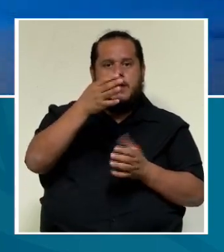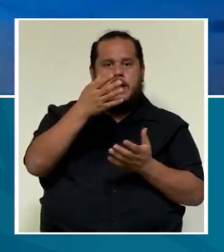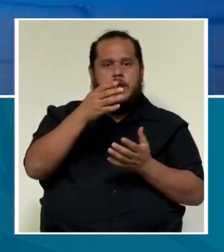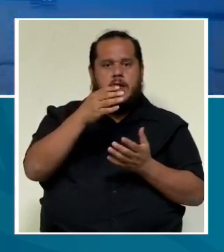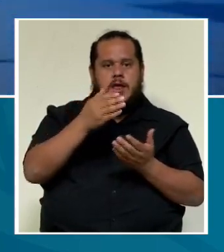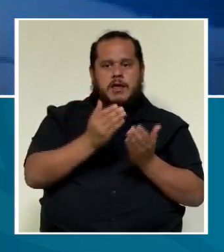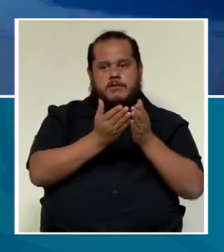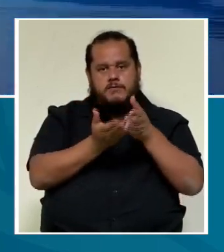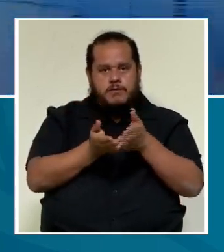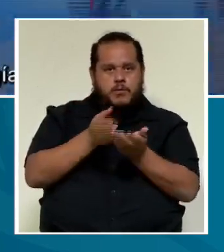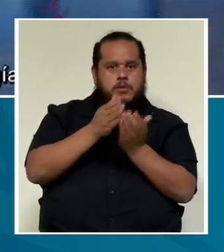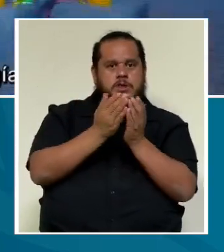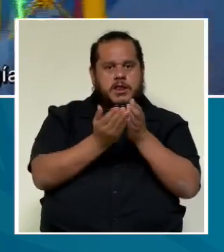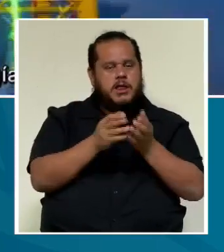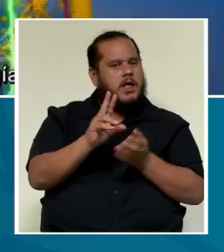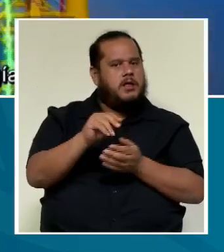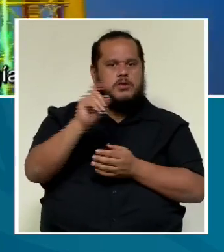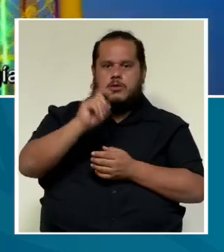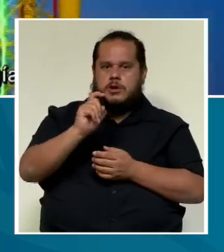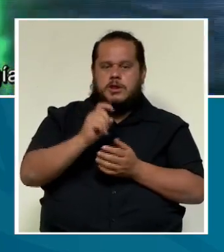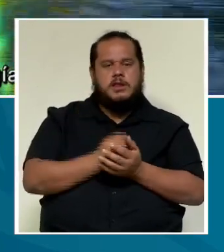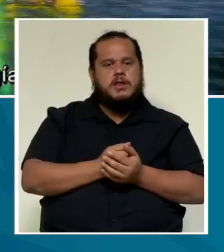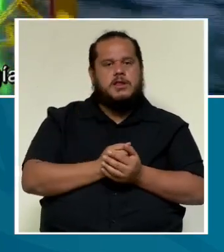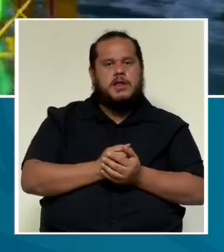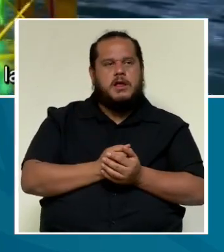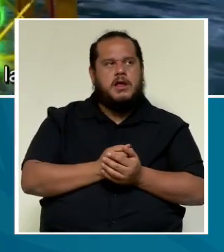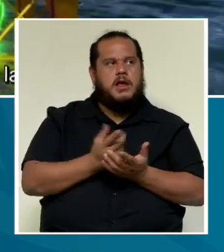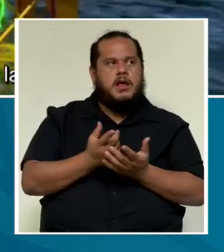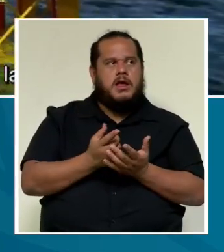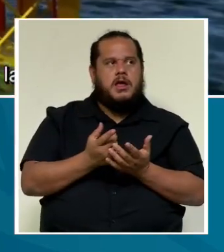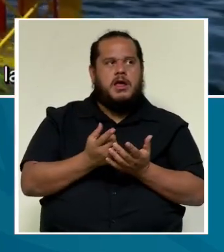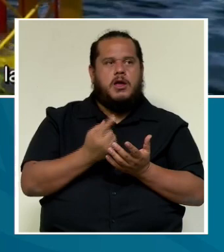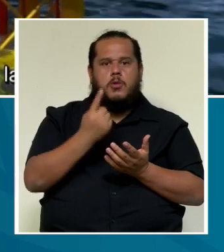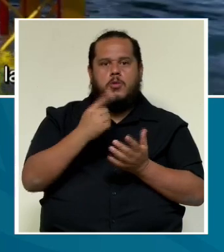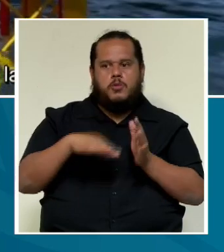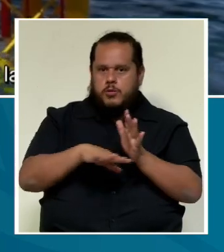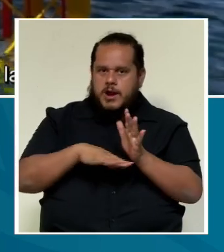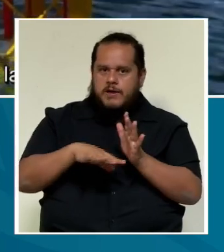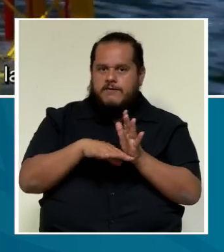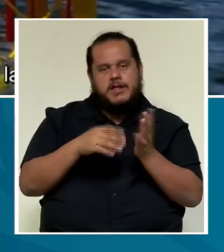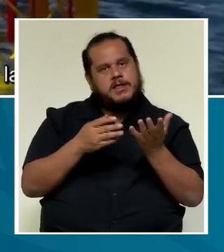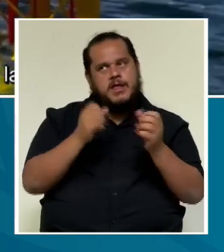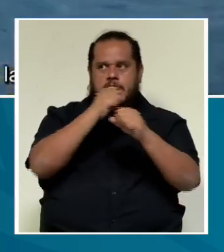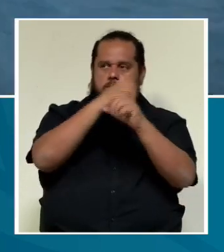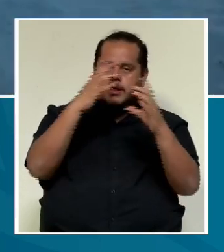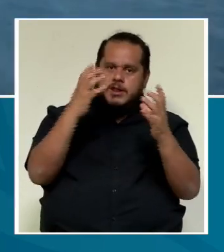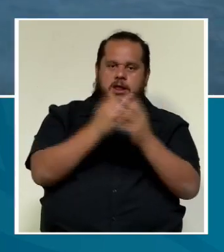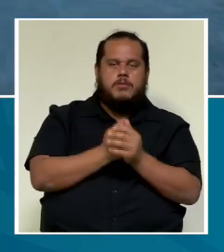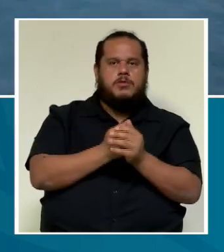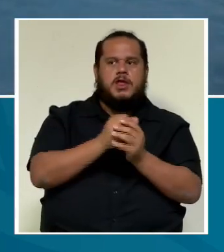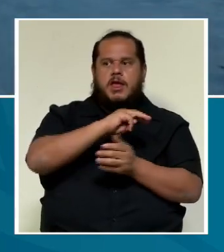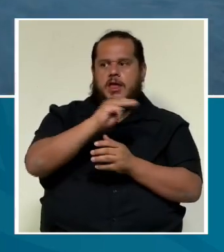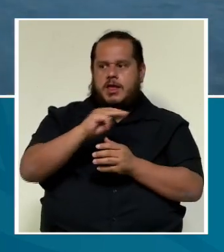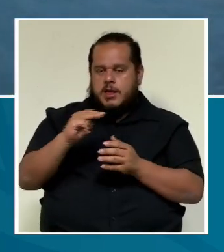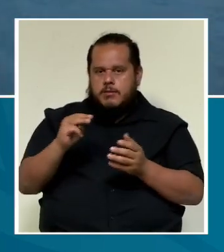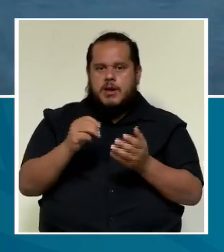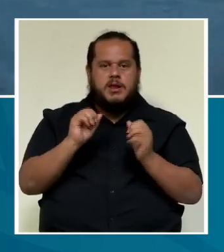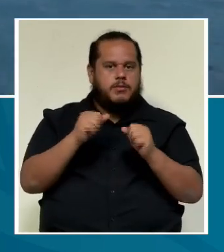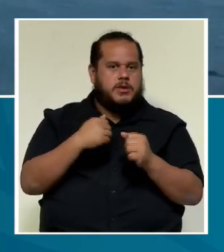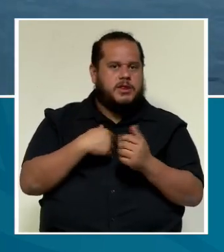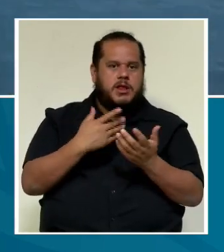es decir, que no necesitan unos pilotes, una base. Imaginemos en mar abierto que puede haber